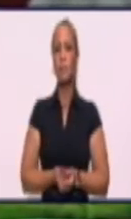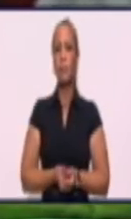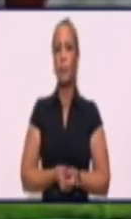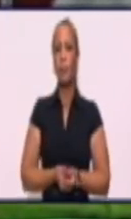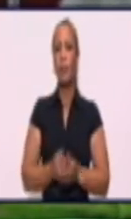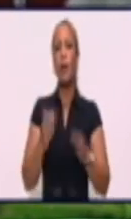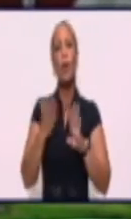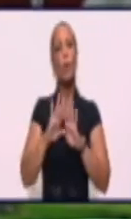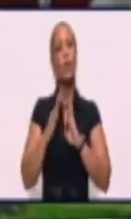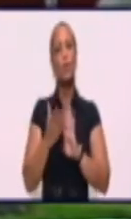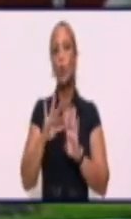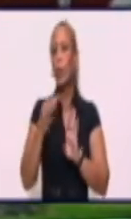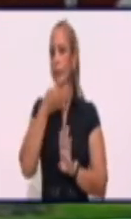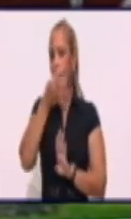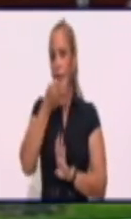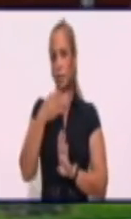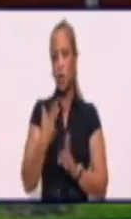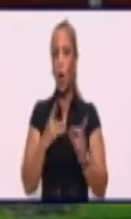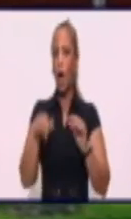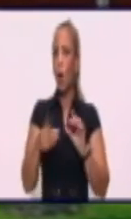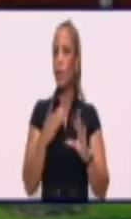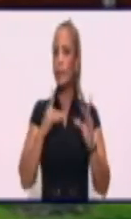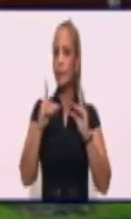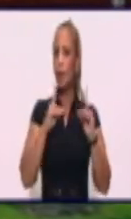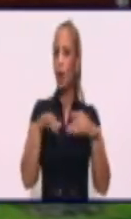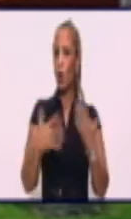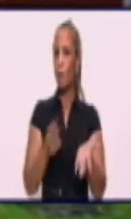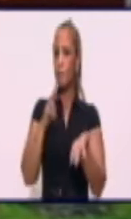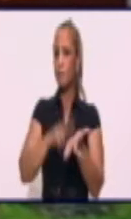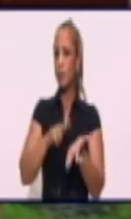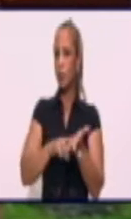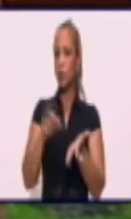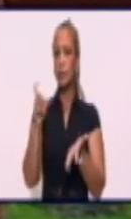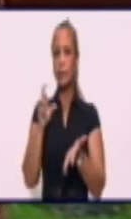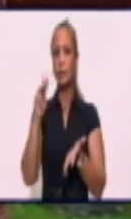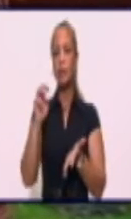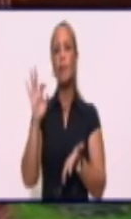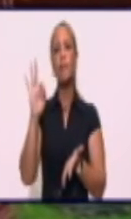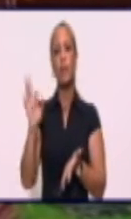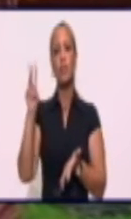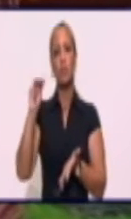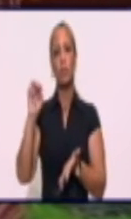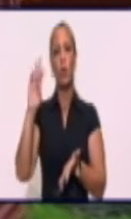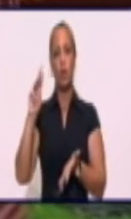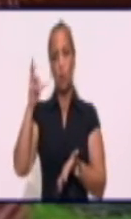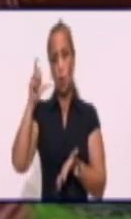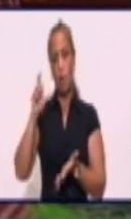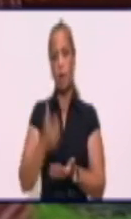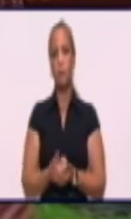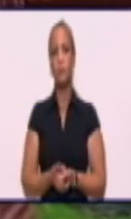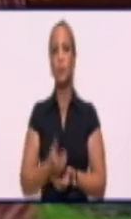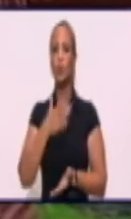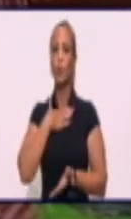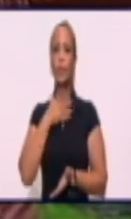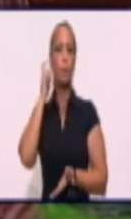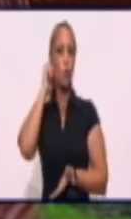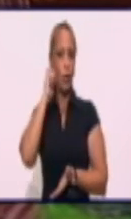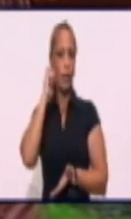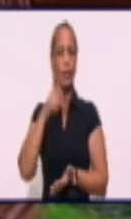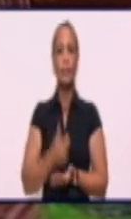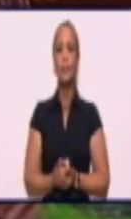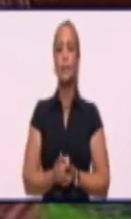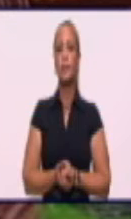esta explicación. Vamos al diálogo entonces con Maglis, miembro del secretariado de la Federación de Mujeres Cubanas. Nuestras mujeres que también